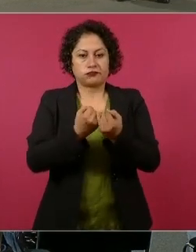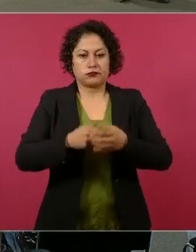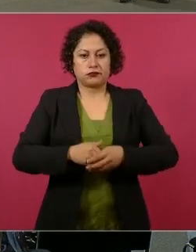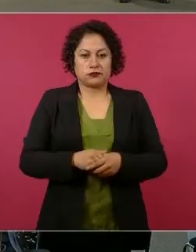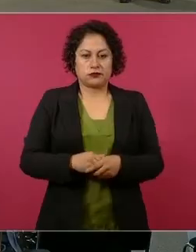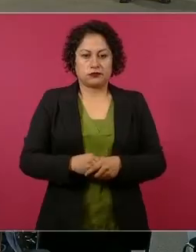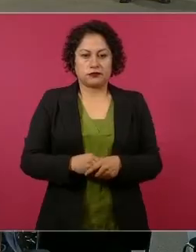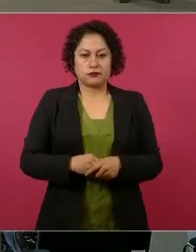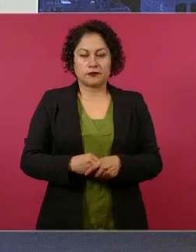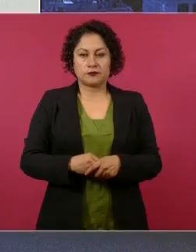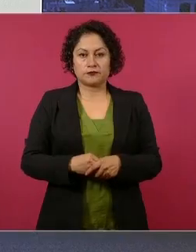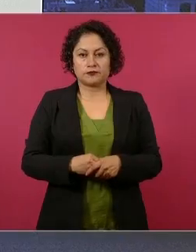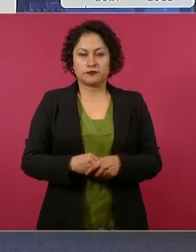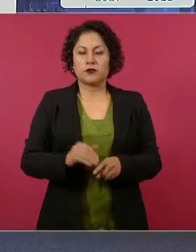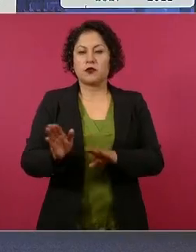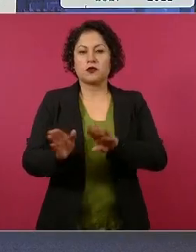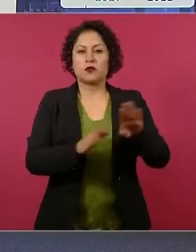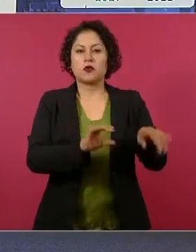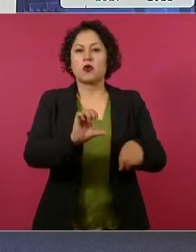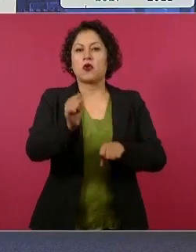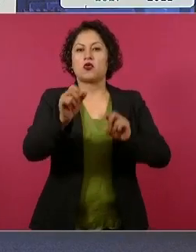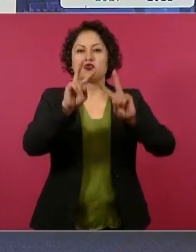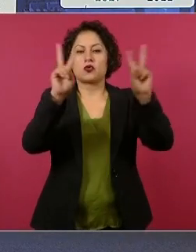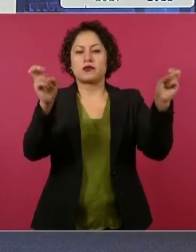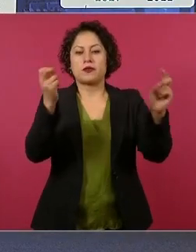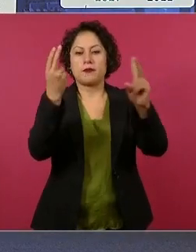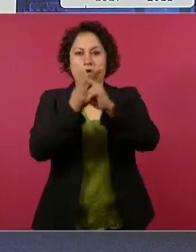que se costaba más trabajo, pero